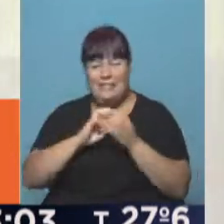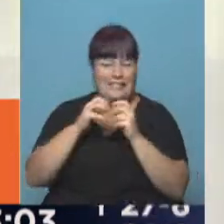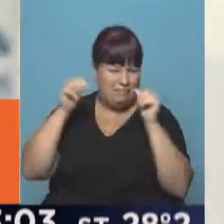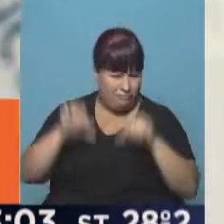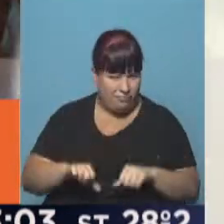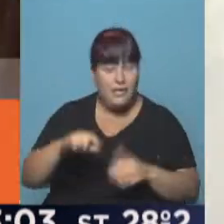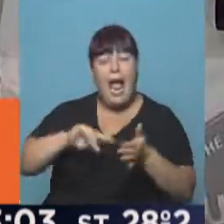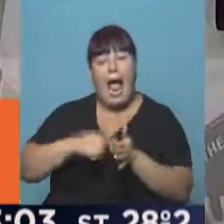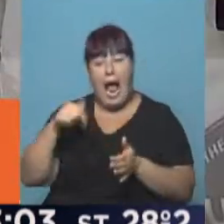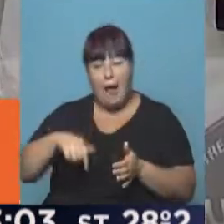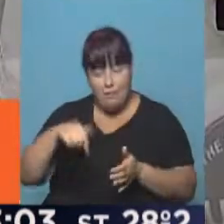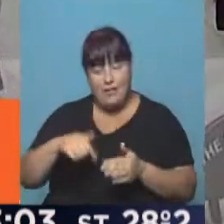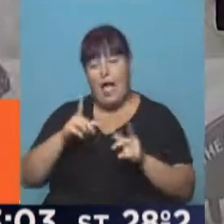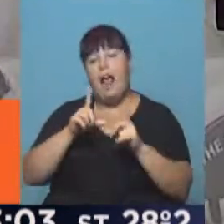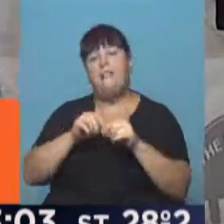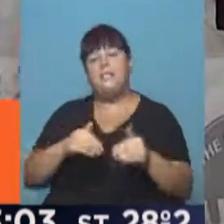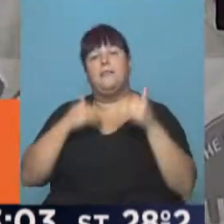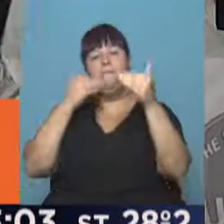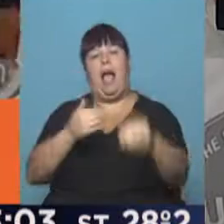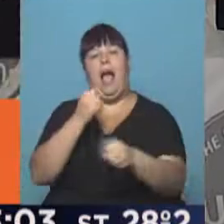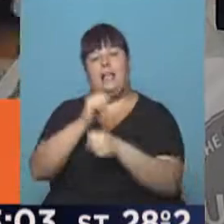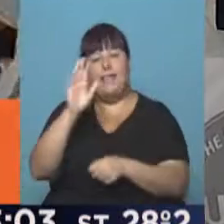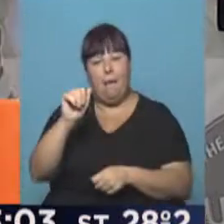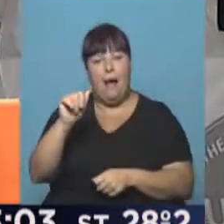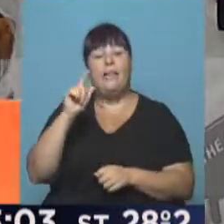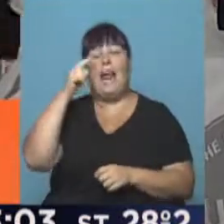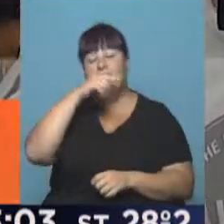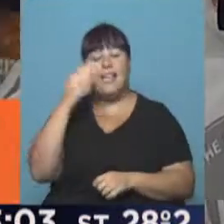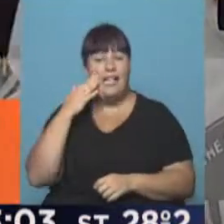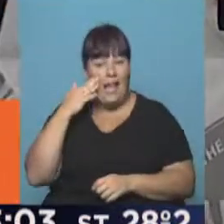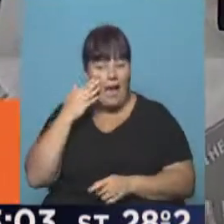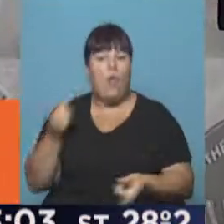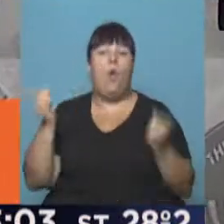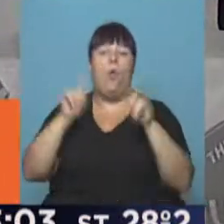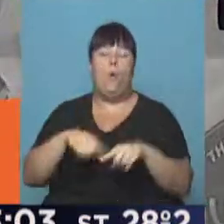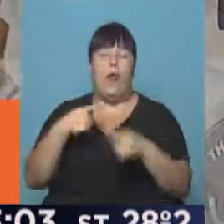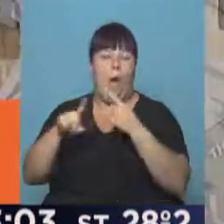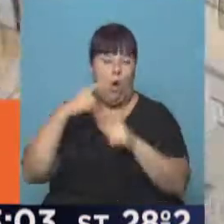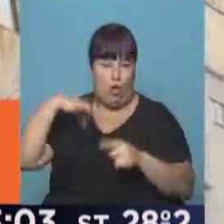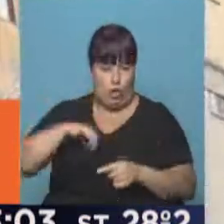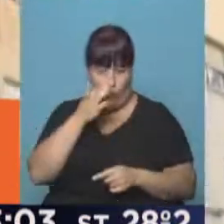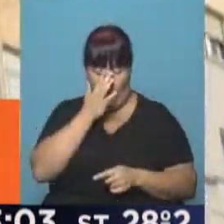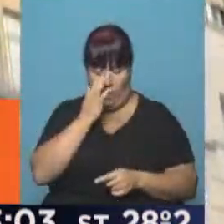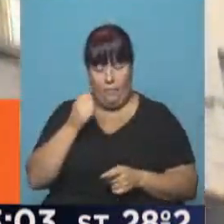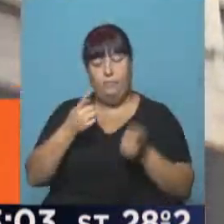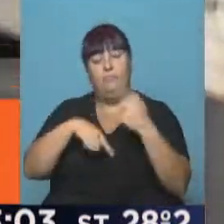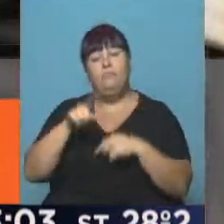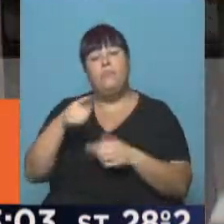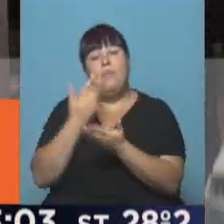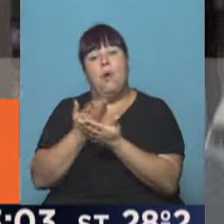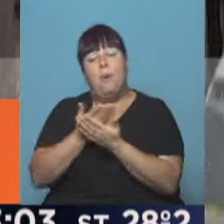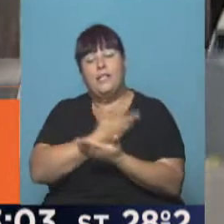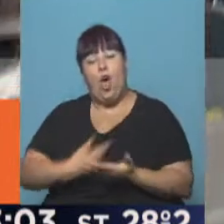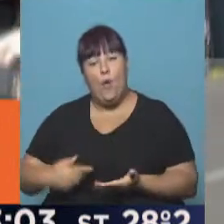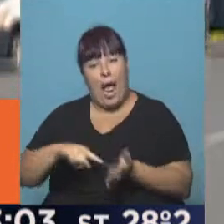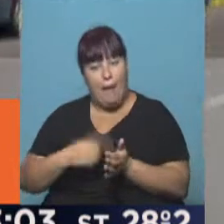la ciudad de Buenos Aires postergó para el martes a las 19 el reinicio de la paritaria. Mientras la oferta del